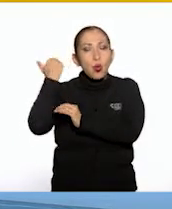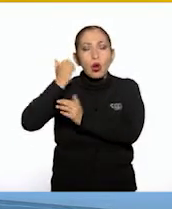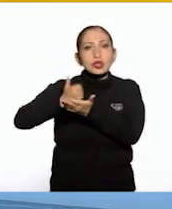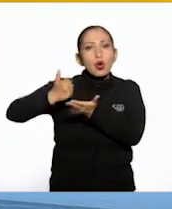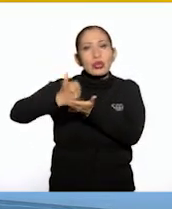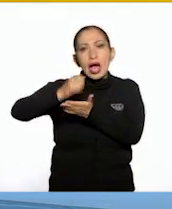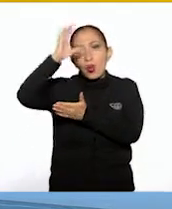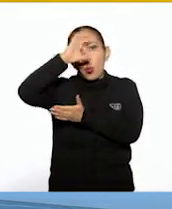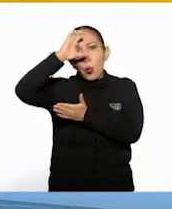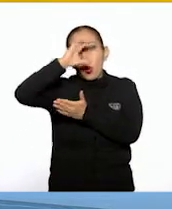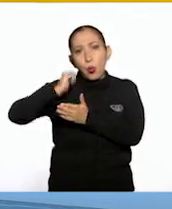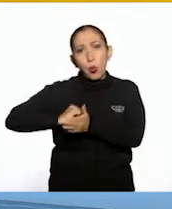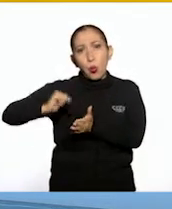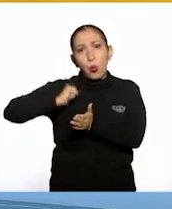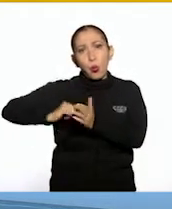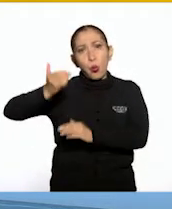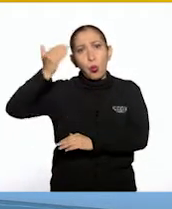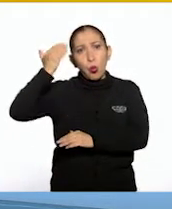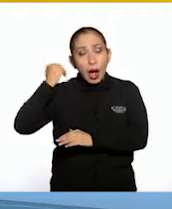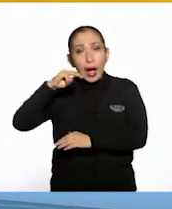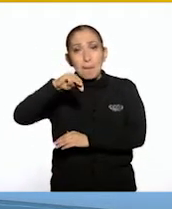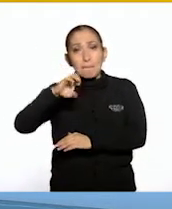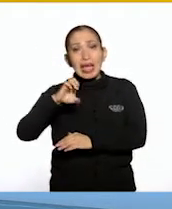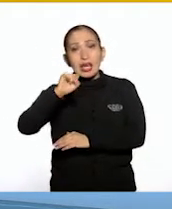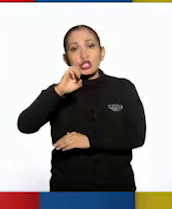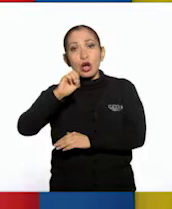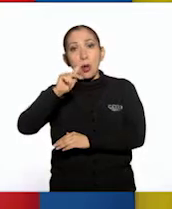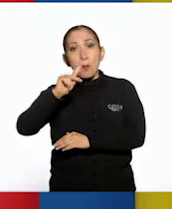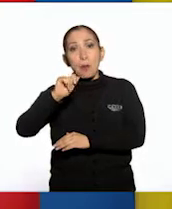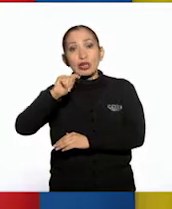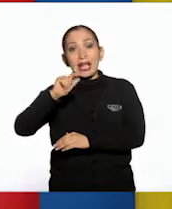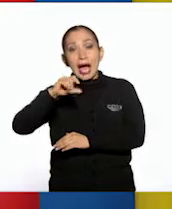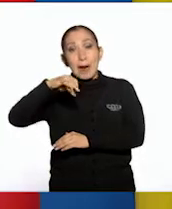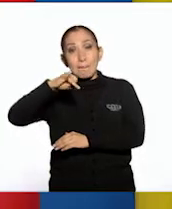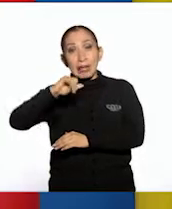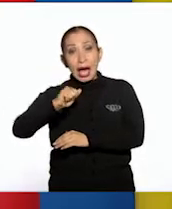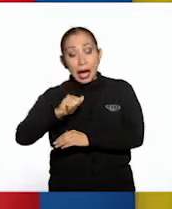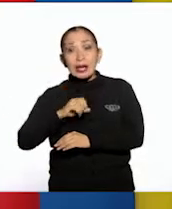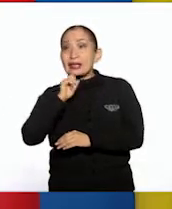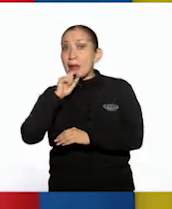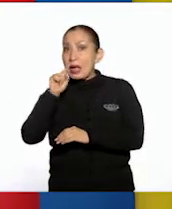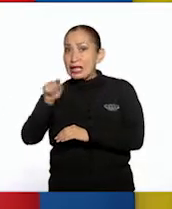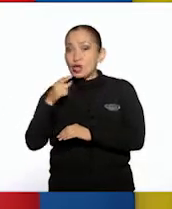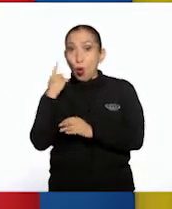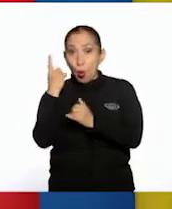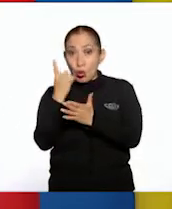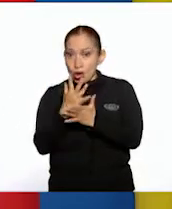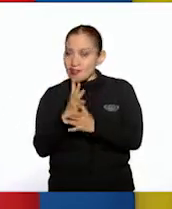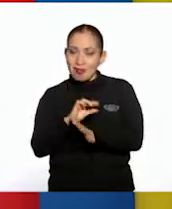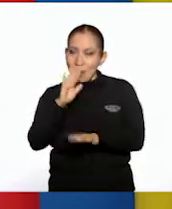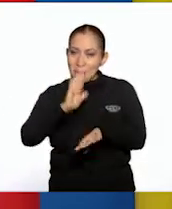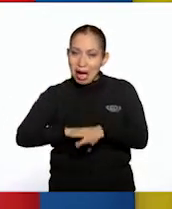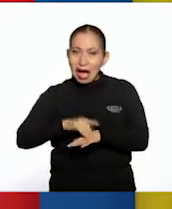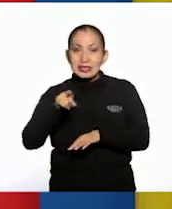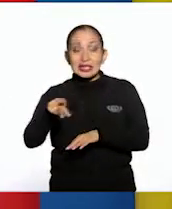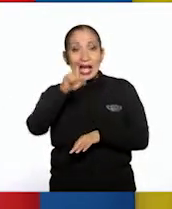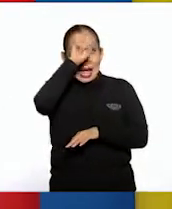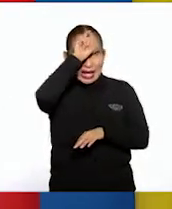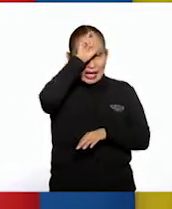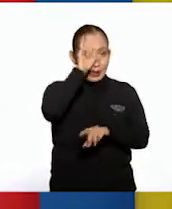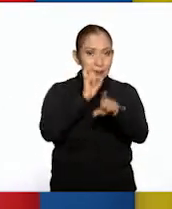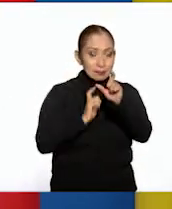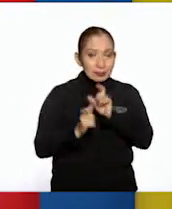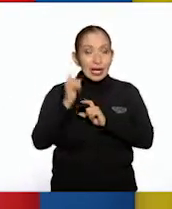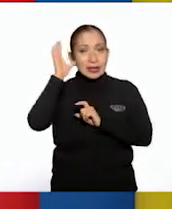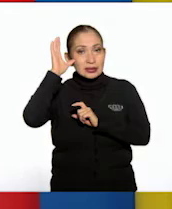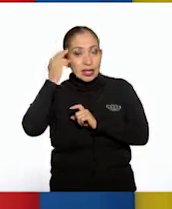sociedades de las culturas antiguas mesopotámicas? Y espera, que eso no es lo único. Tanto egipcios,